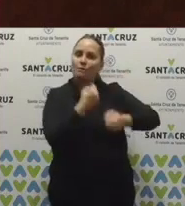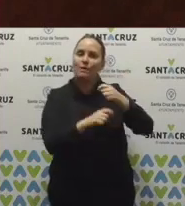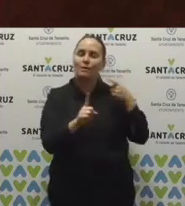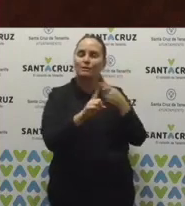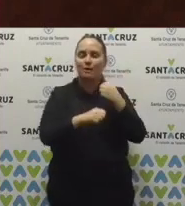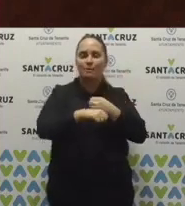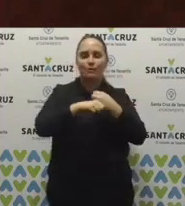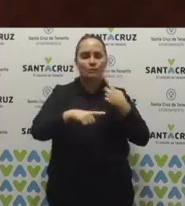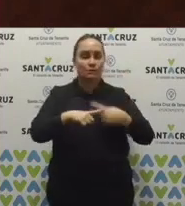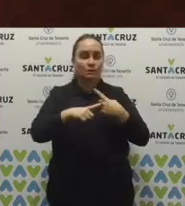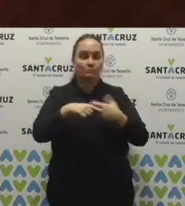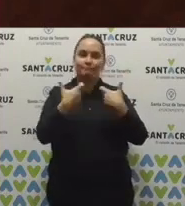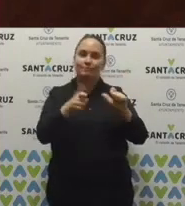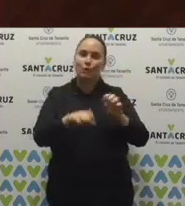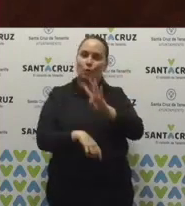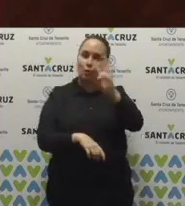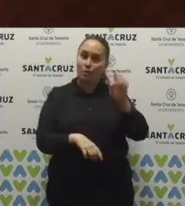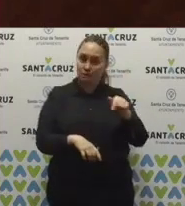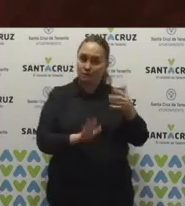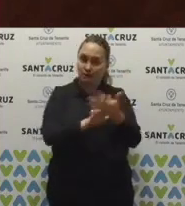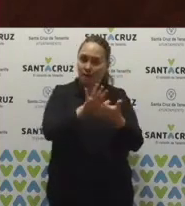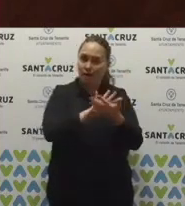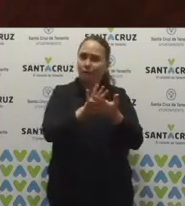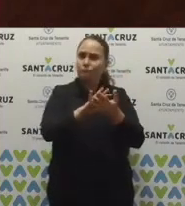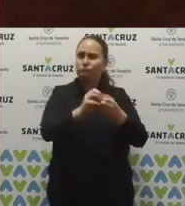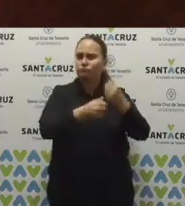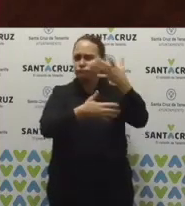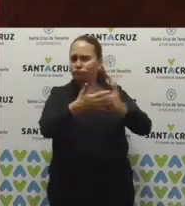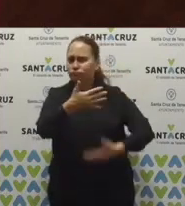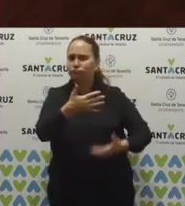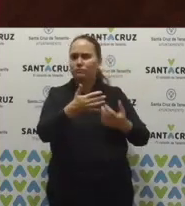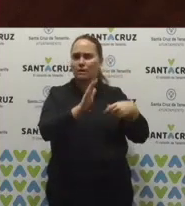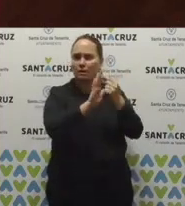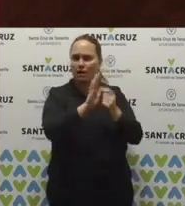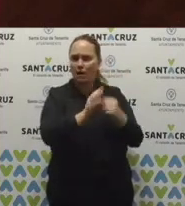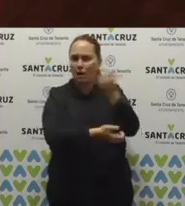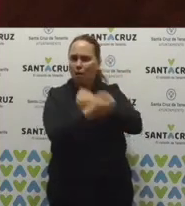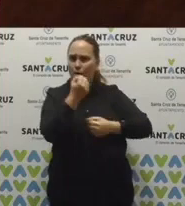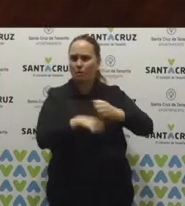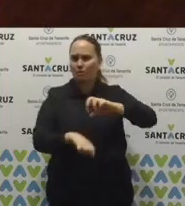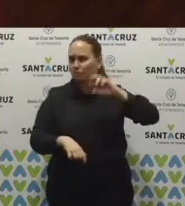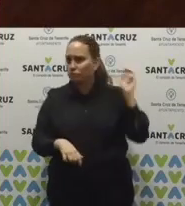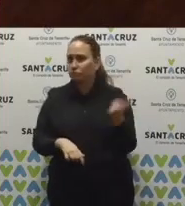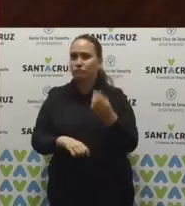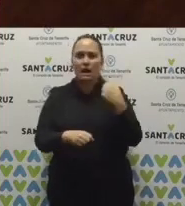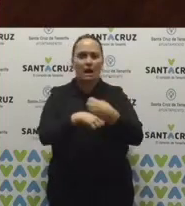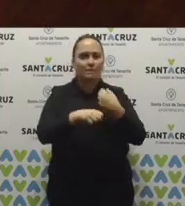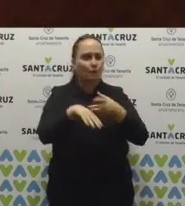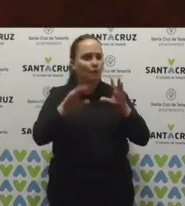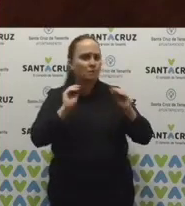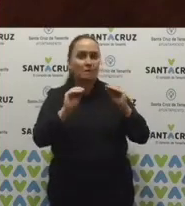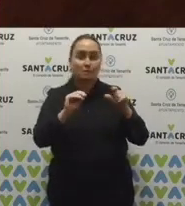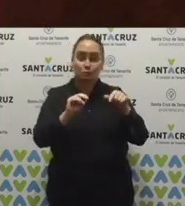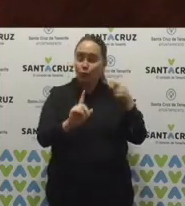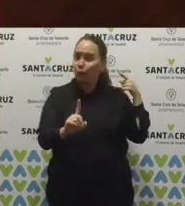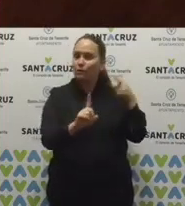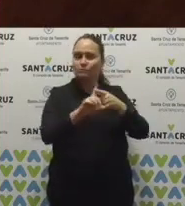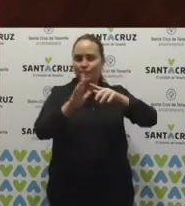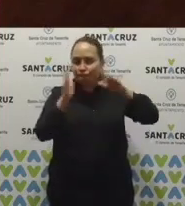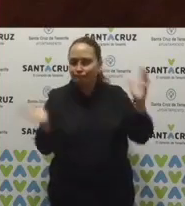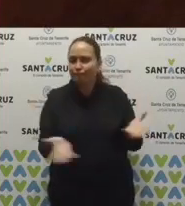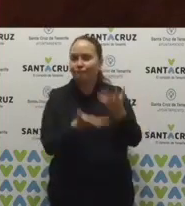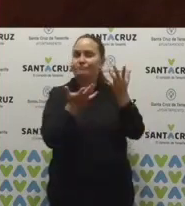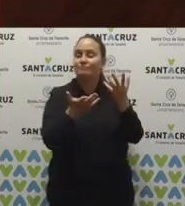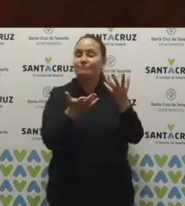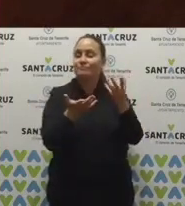santa cruz en su apartado 4 habla de una serie de una batería de medidas económicas y de empleo formativas para volver a generar